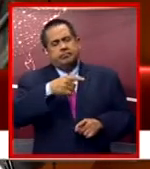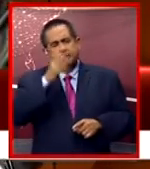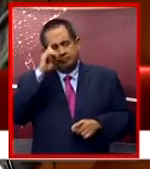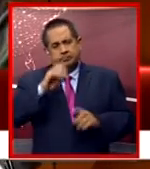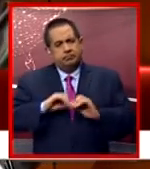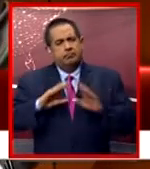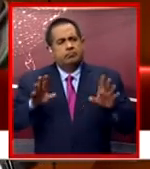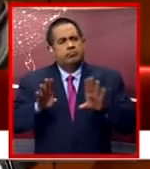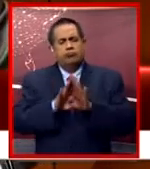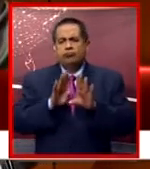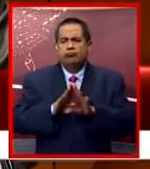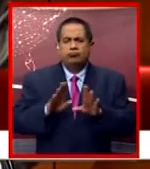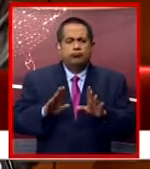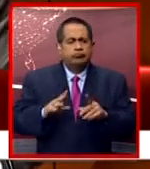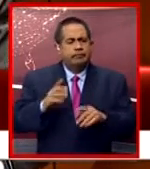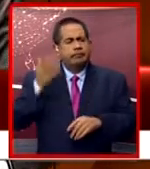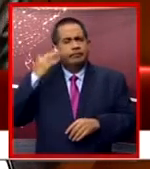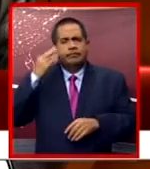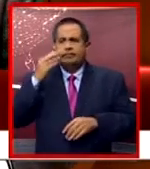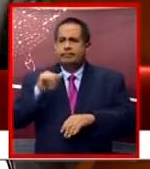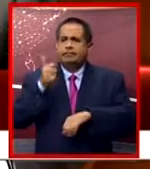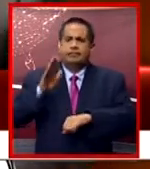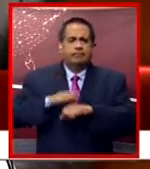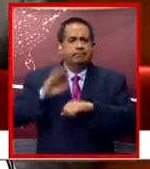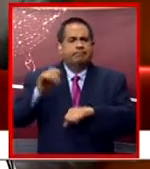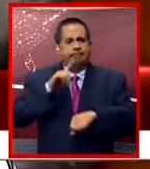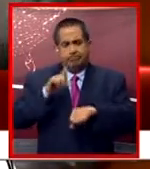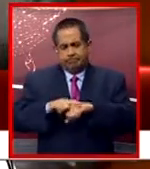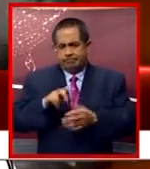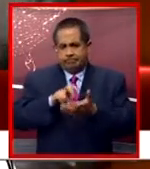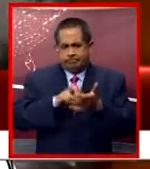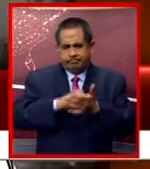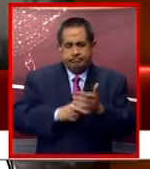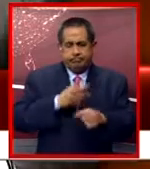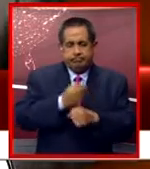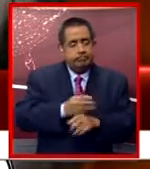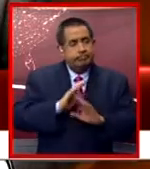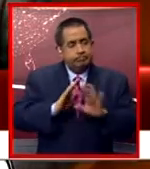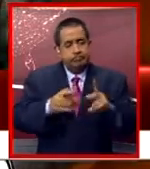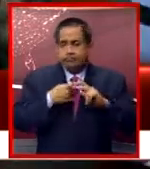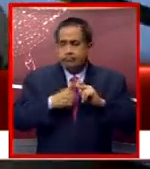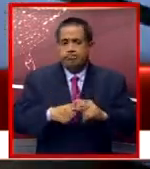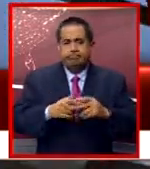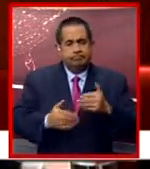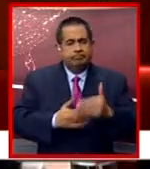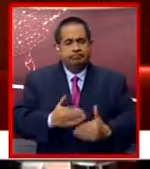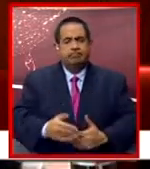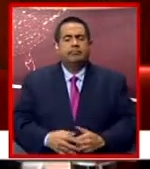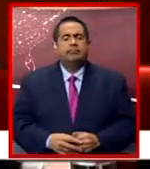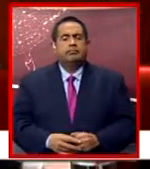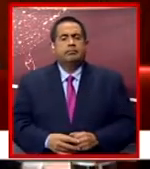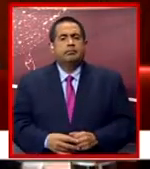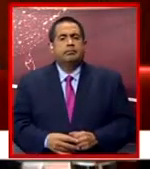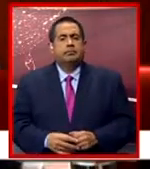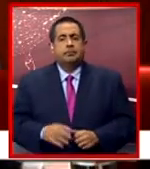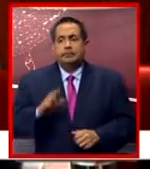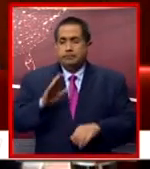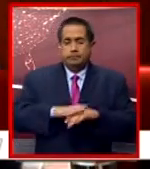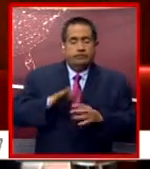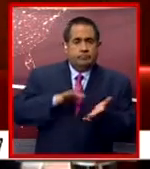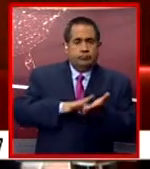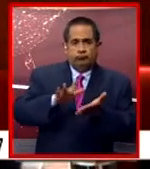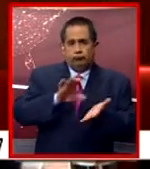detenimiento, implementados por la administración, ya empiezan a blindar a la nación. El grueso del